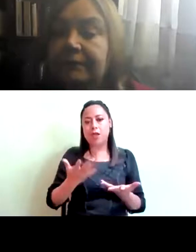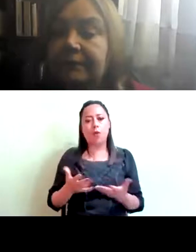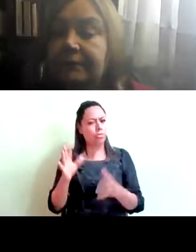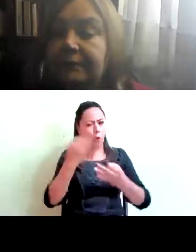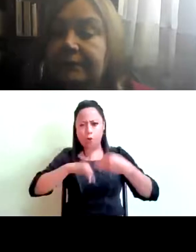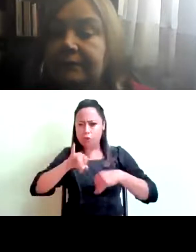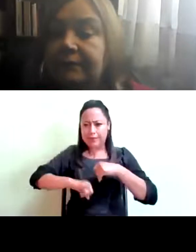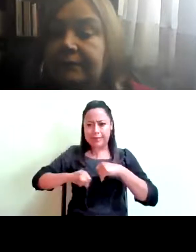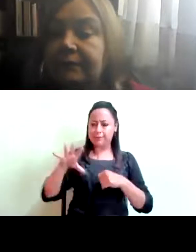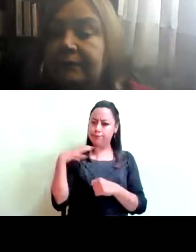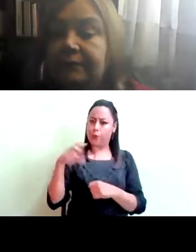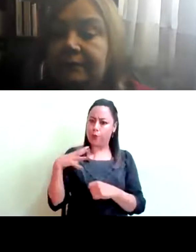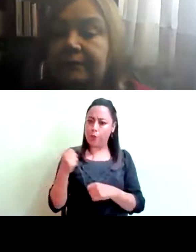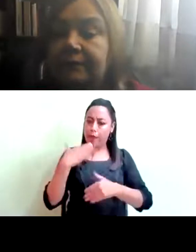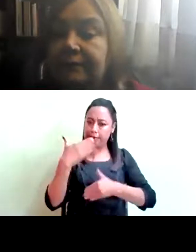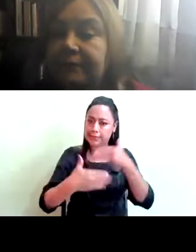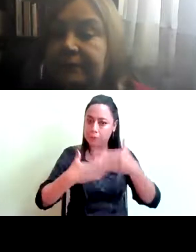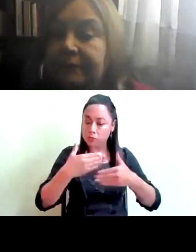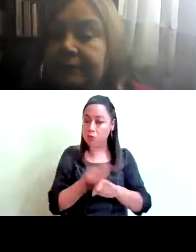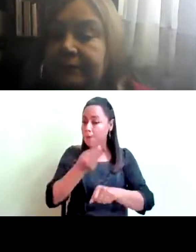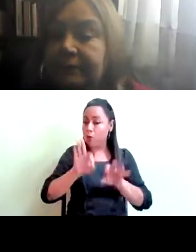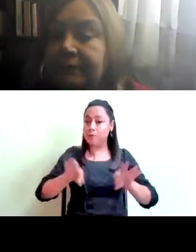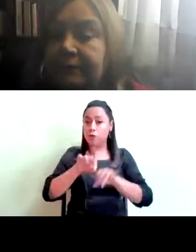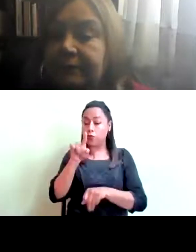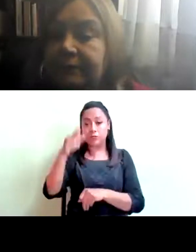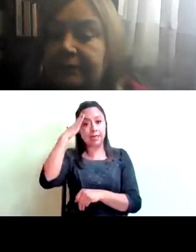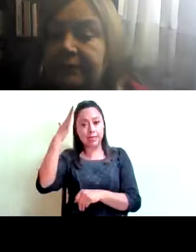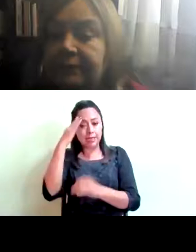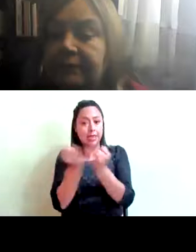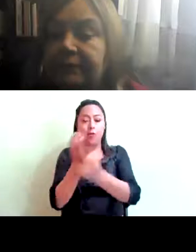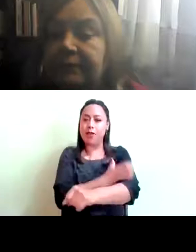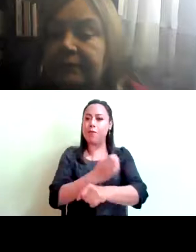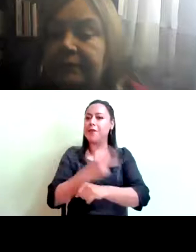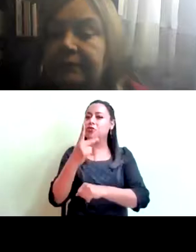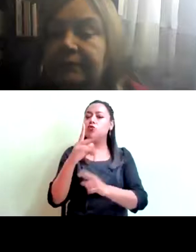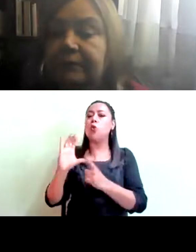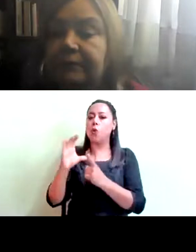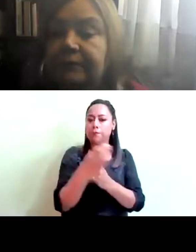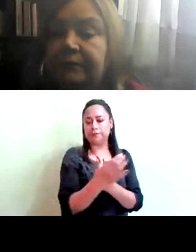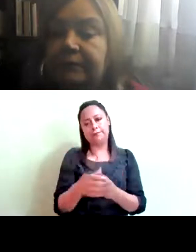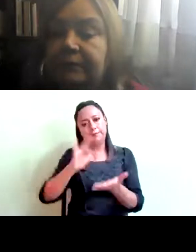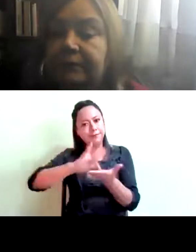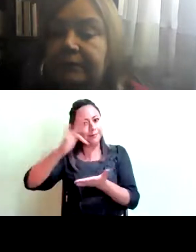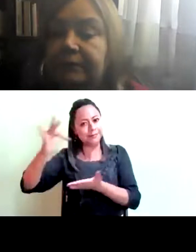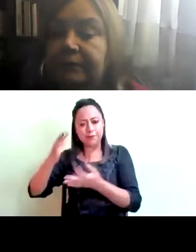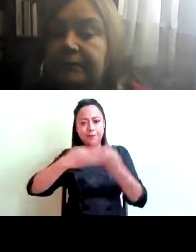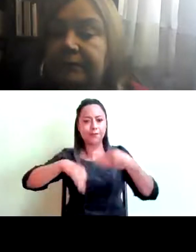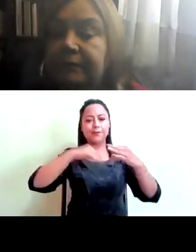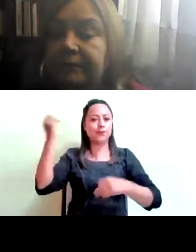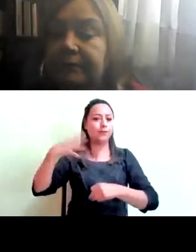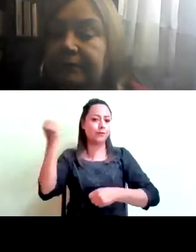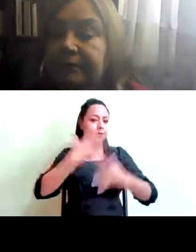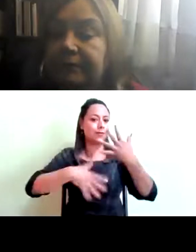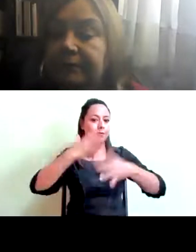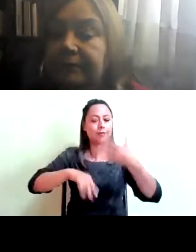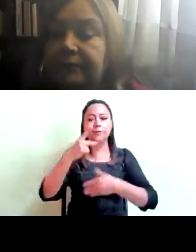este proceso tan importante que está encabezando, junto con sus compañeros de la comisión. Y un agradecimiento a todos los panelistas nuevamente por